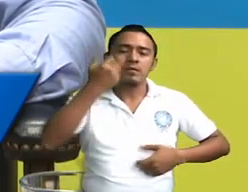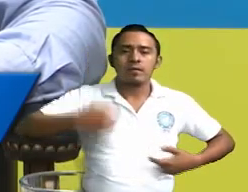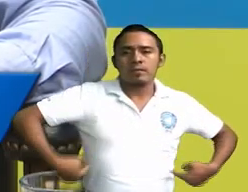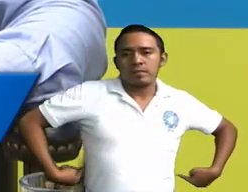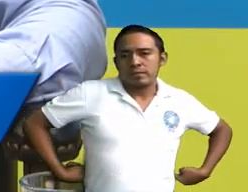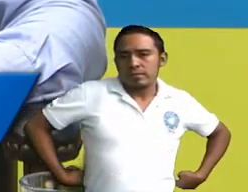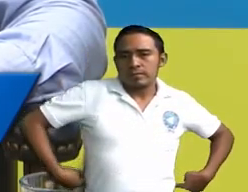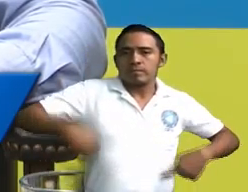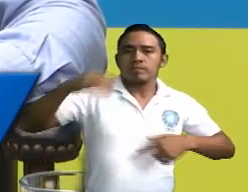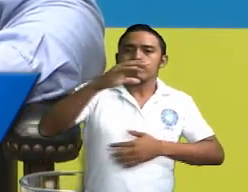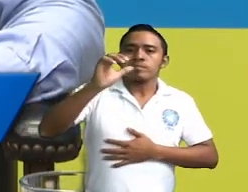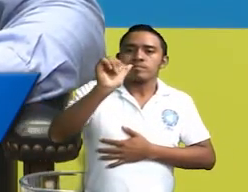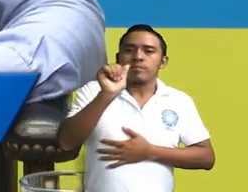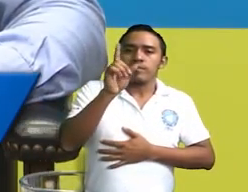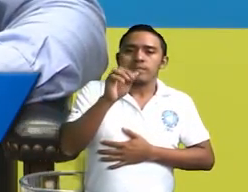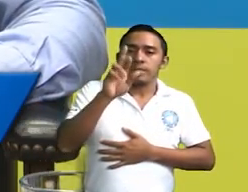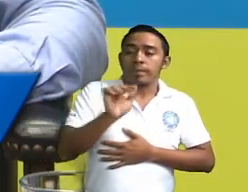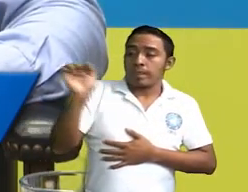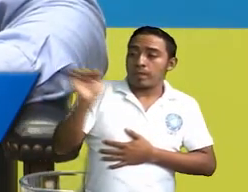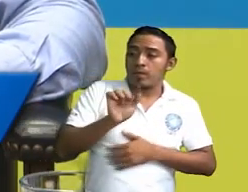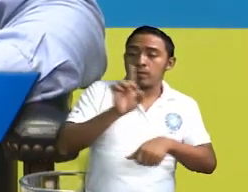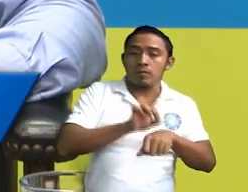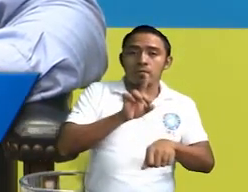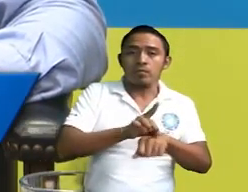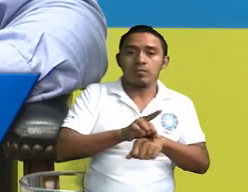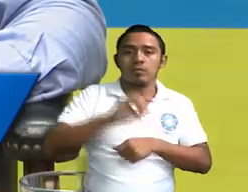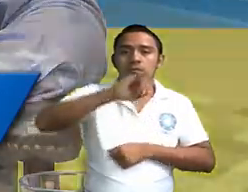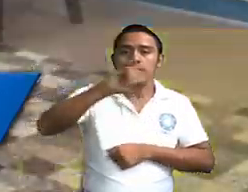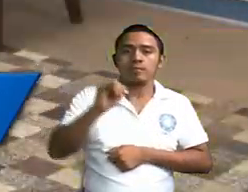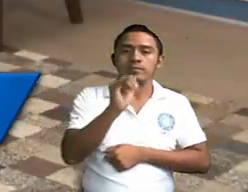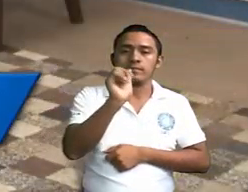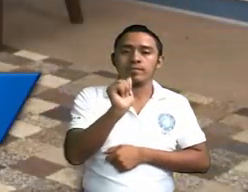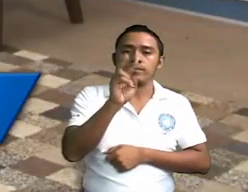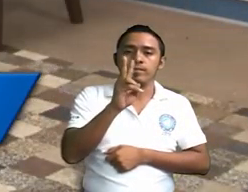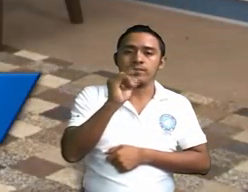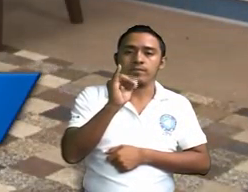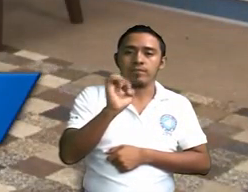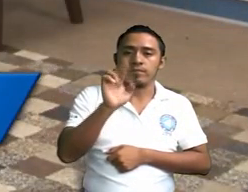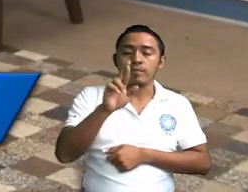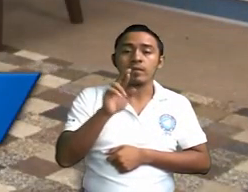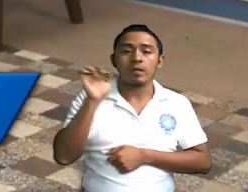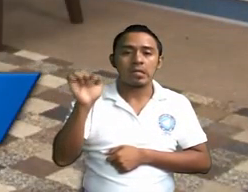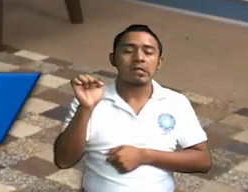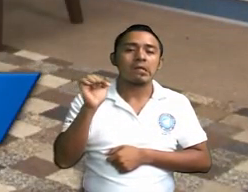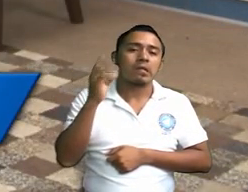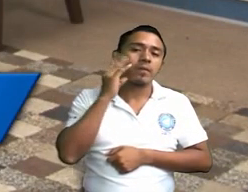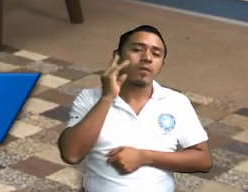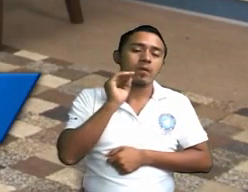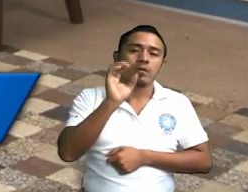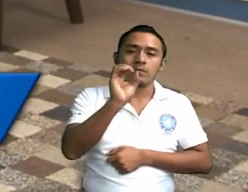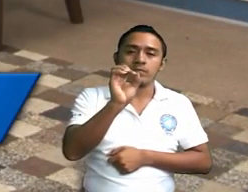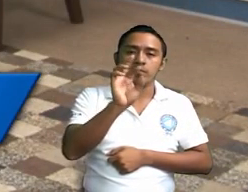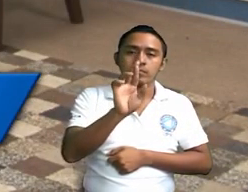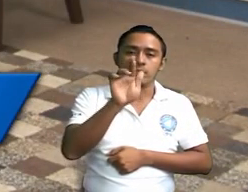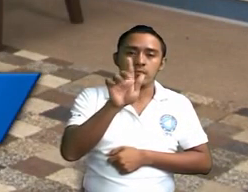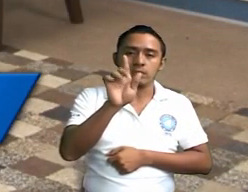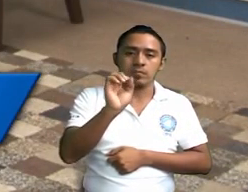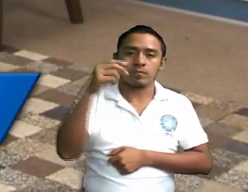cadera. Precisamente tenemos aquí al doctor Javier Mairena, quien es ortopedista y traumatólogo del Hospital de Referencia